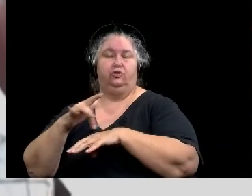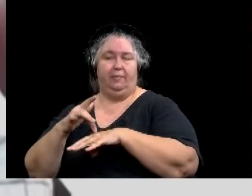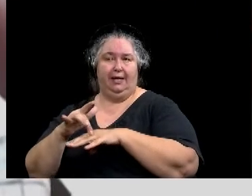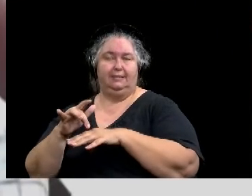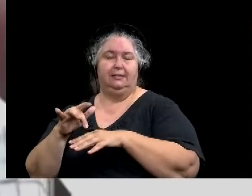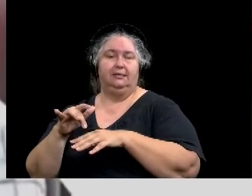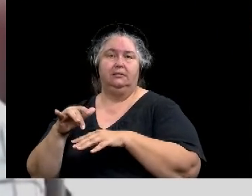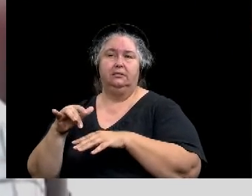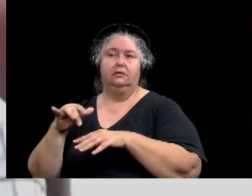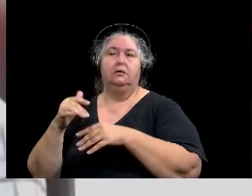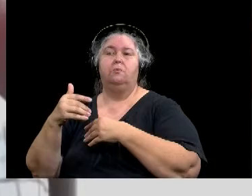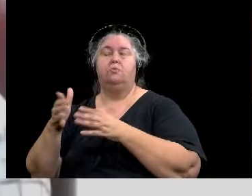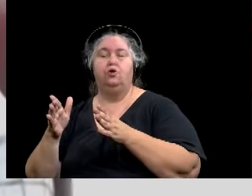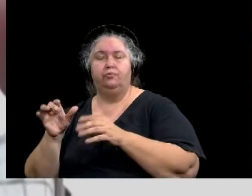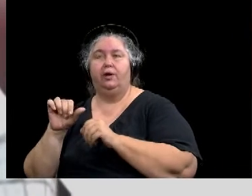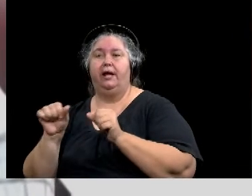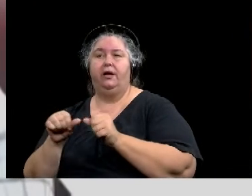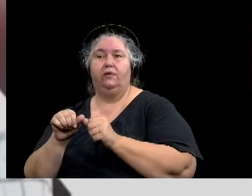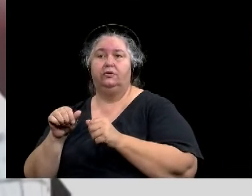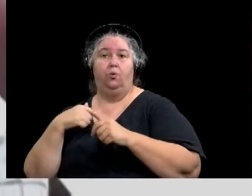sitios donde